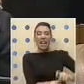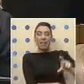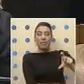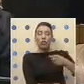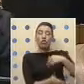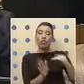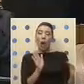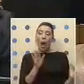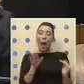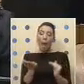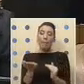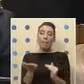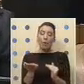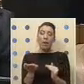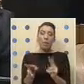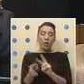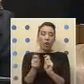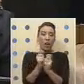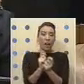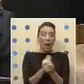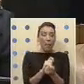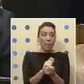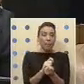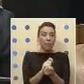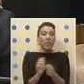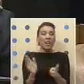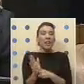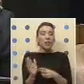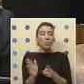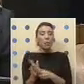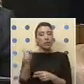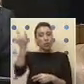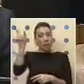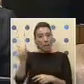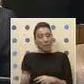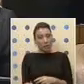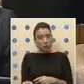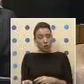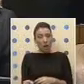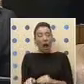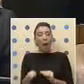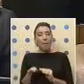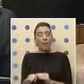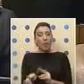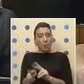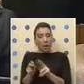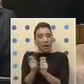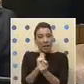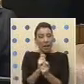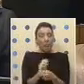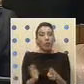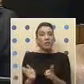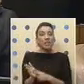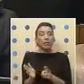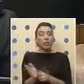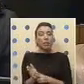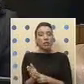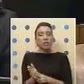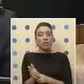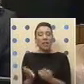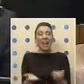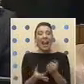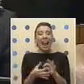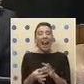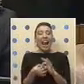Apoyaremos los ajustes a la tasa marginal del impuesto a las personas, apoyaremos los ajustes a la tributación sobre la ganancia